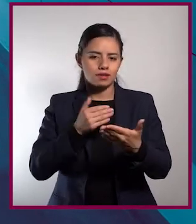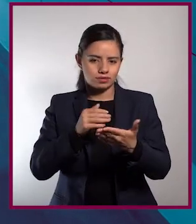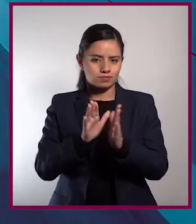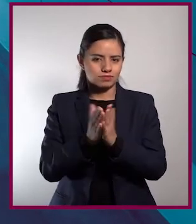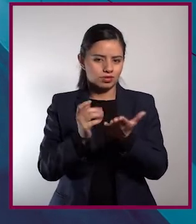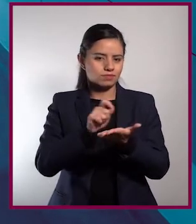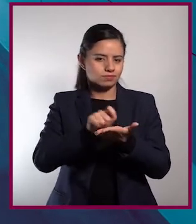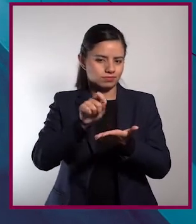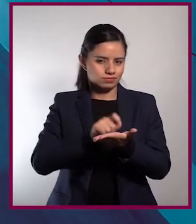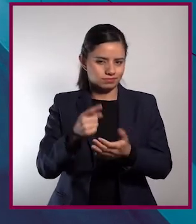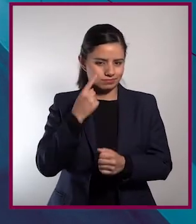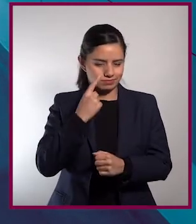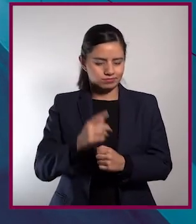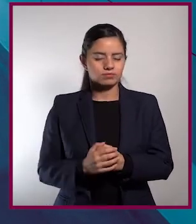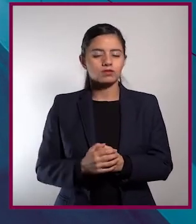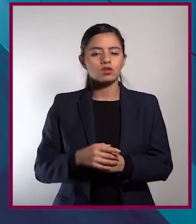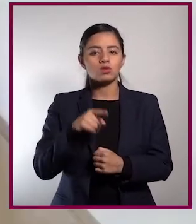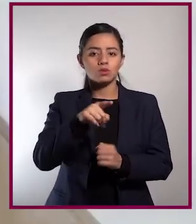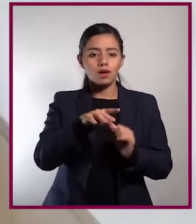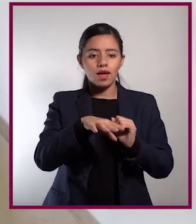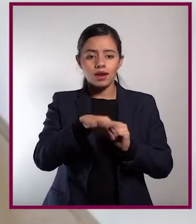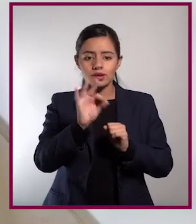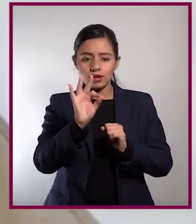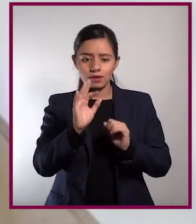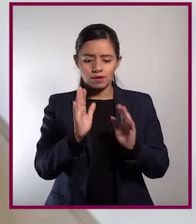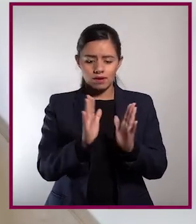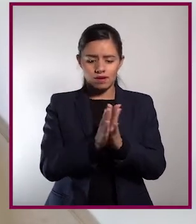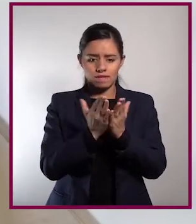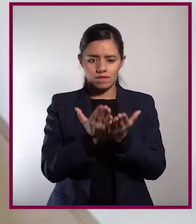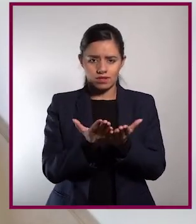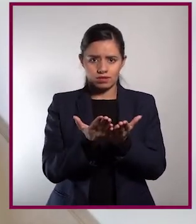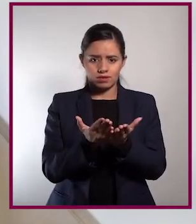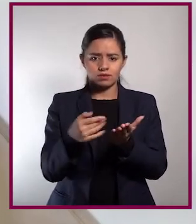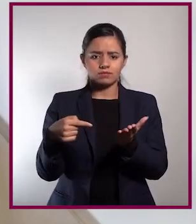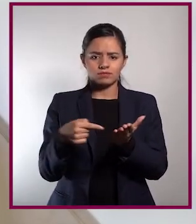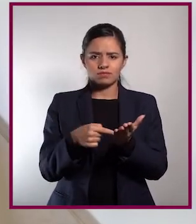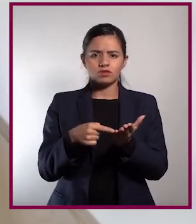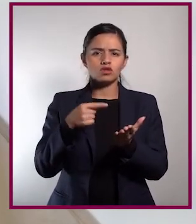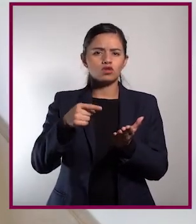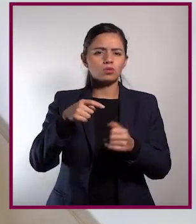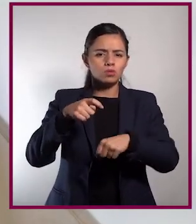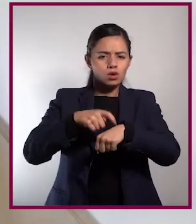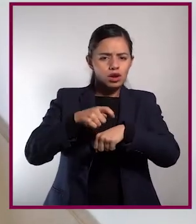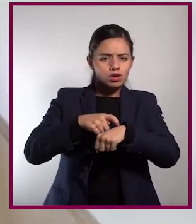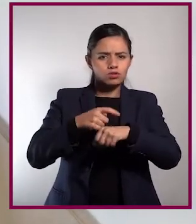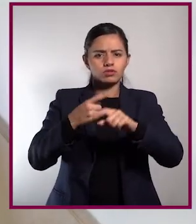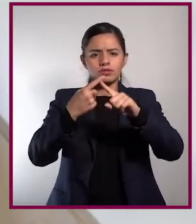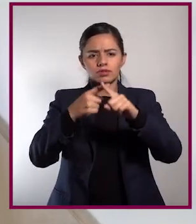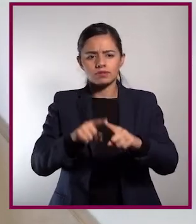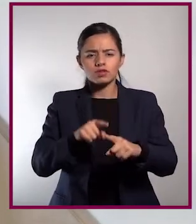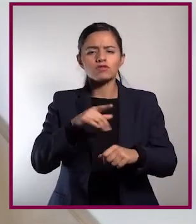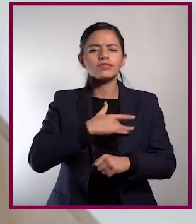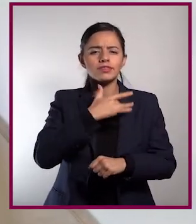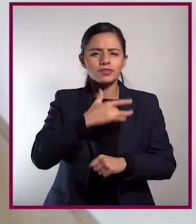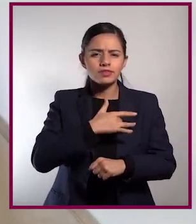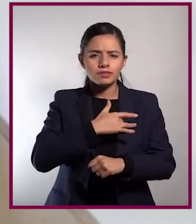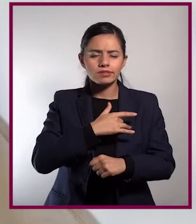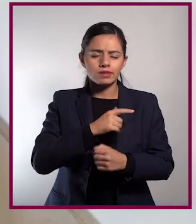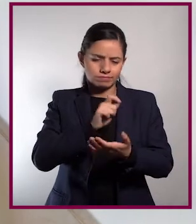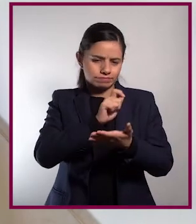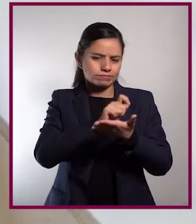un diario emocional. Toma nota de lo siguiente. Elige una libreta. Pregúntate qué sientes en diferentes horarios